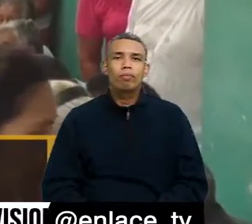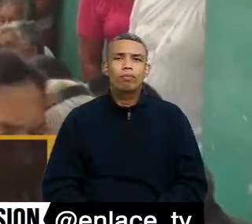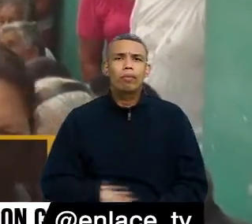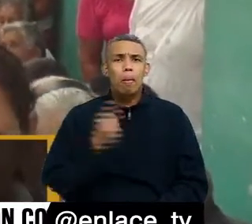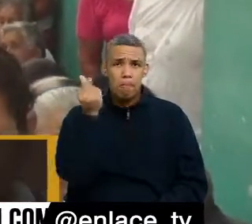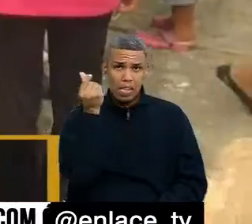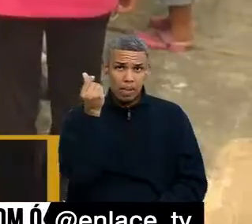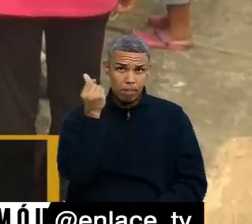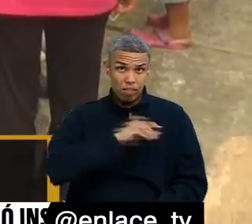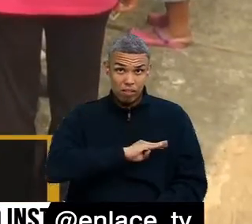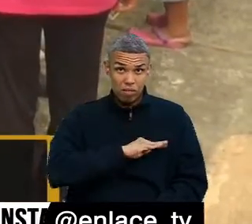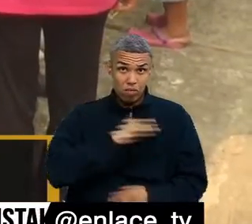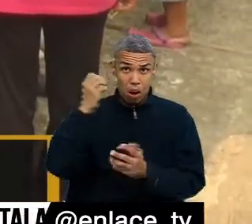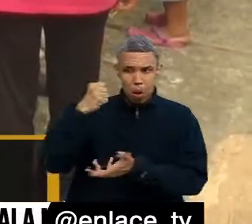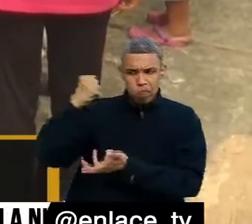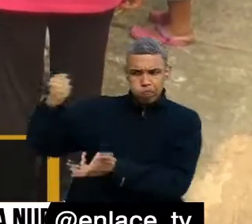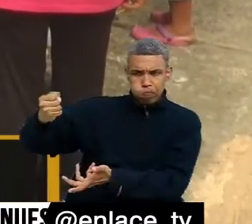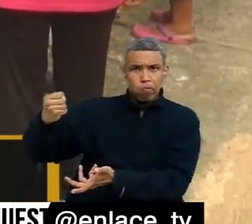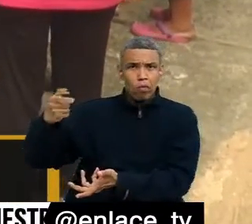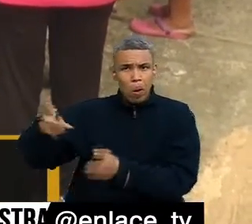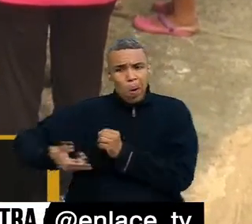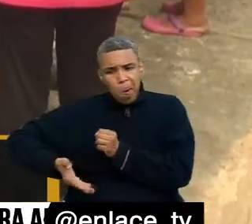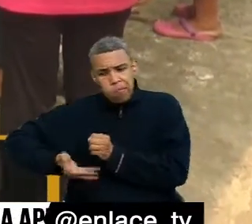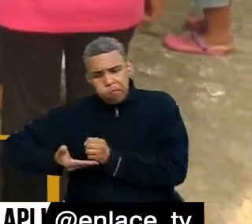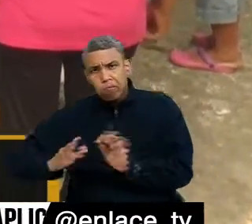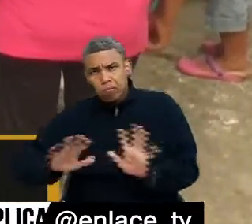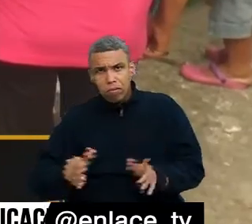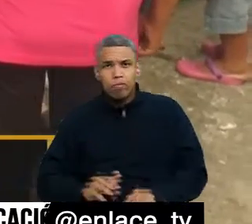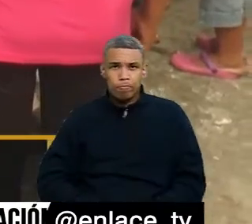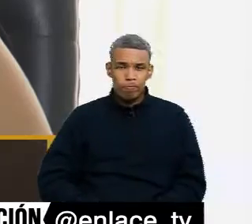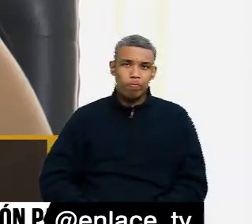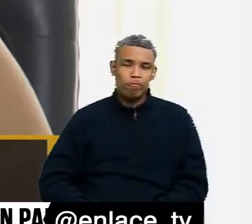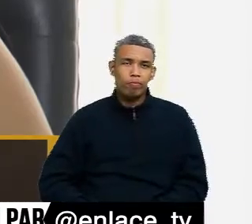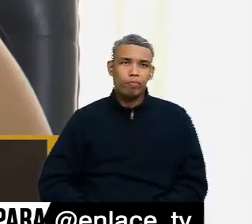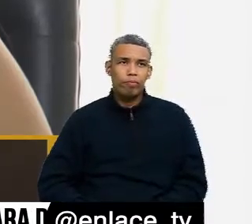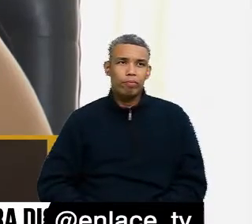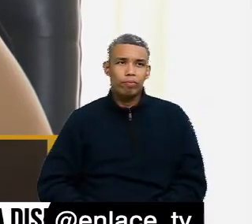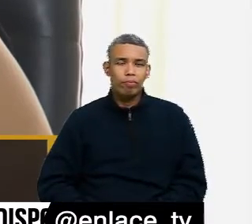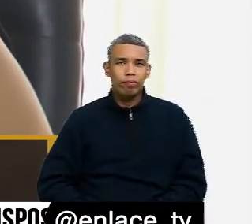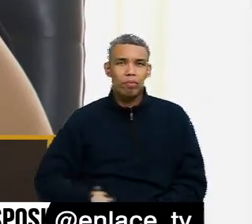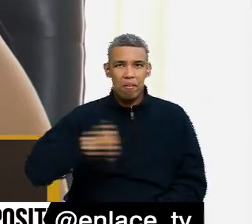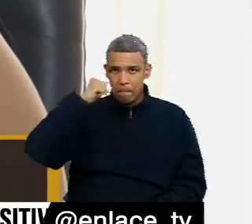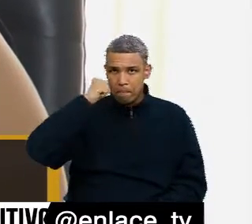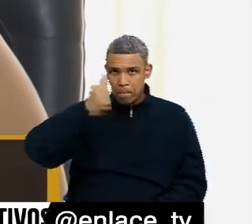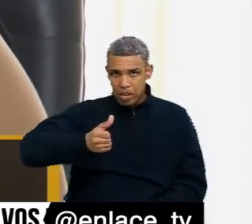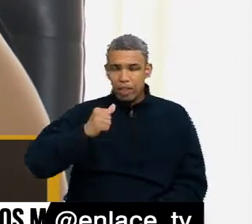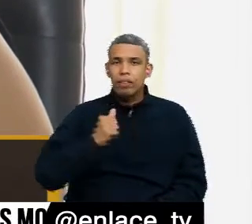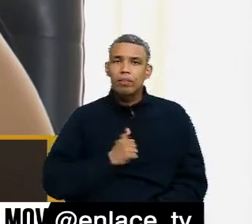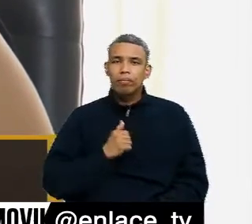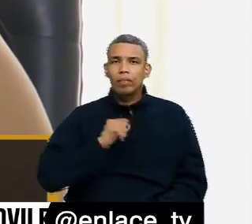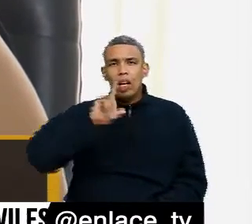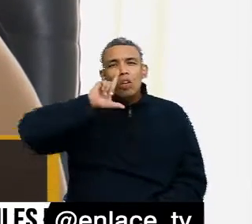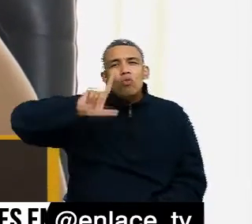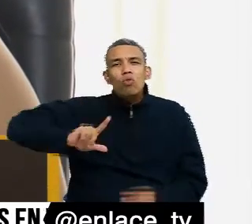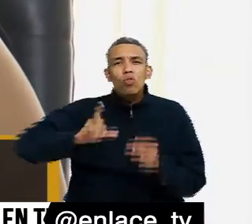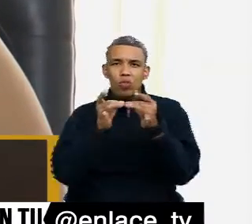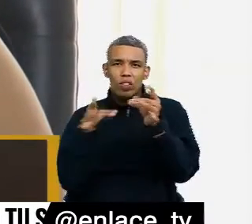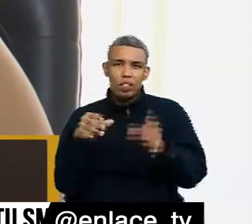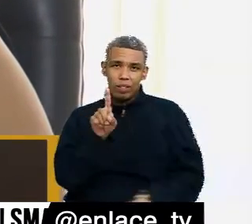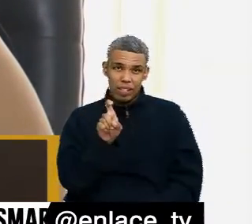están garantizados y se encuentran habilitados los mismos puntos de pago. Sí, el día de mañana, 6 de julio, iniciamos el pago